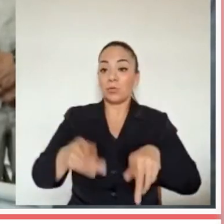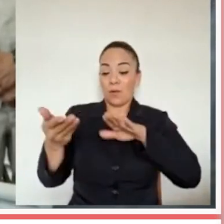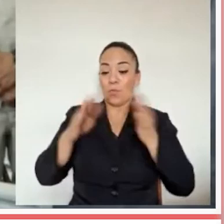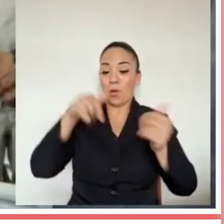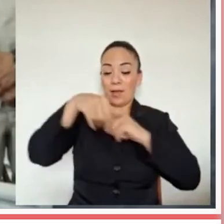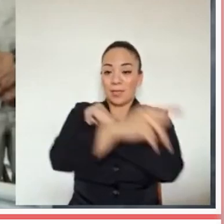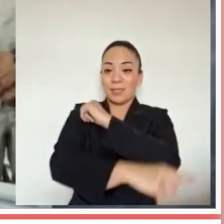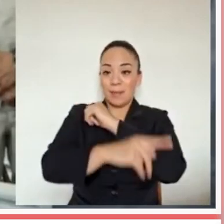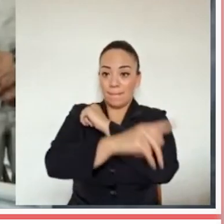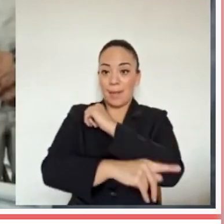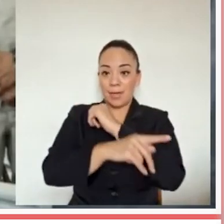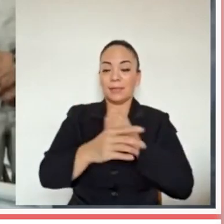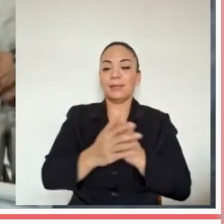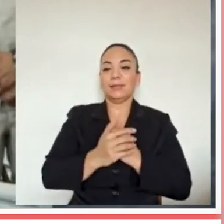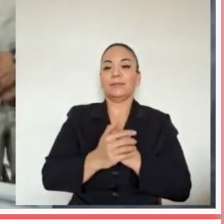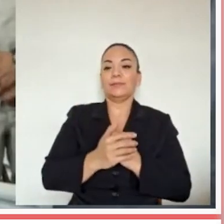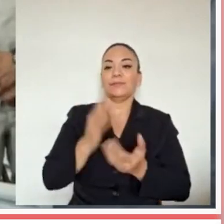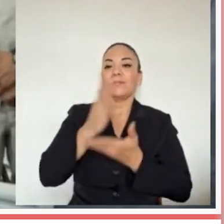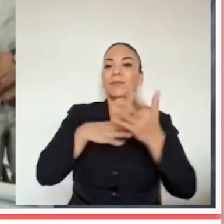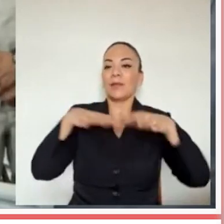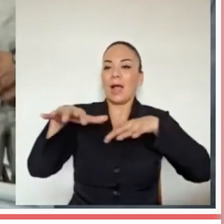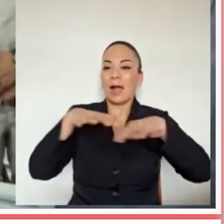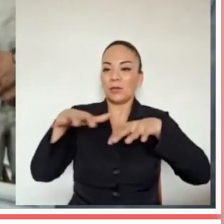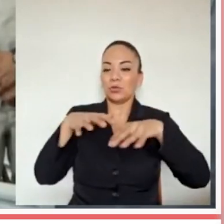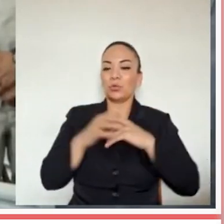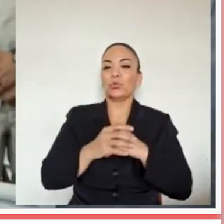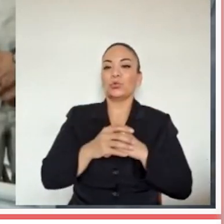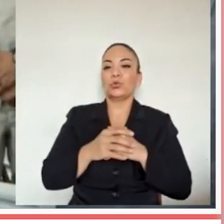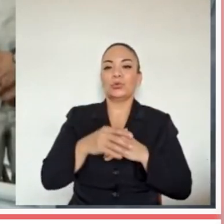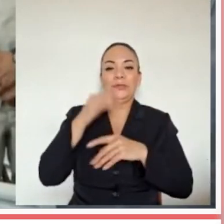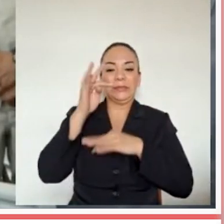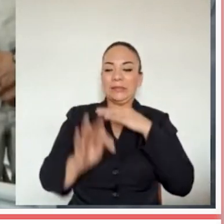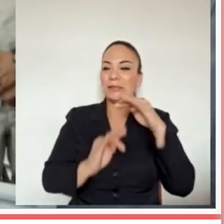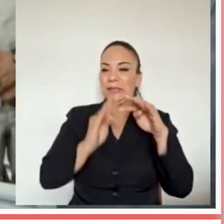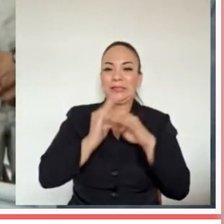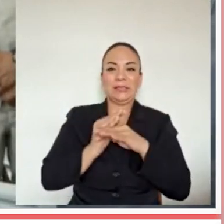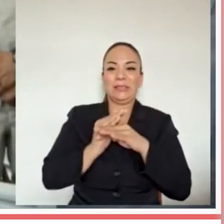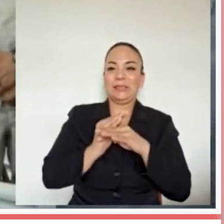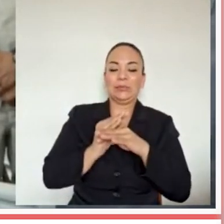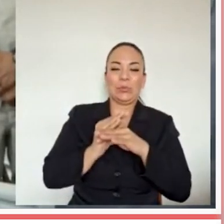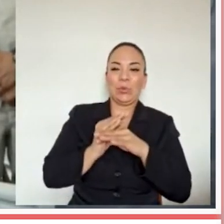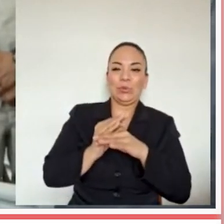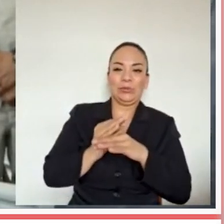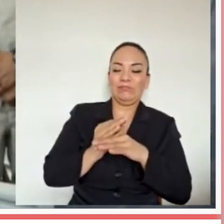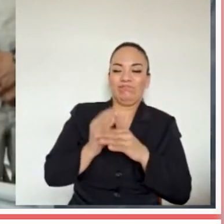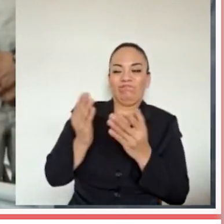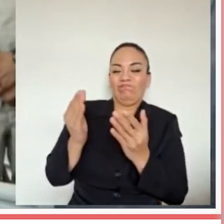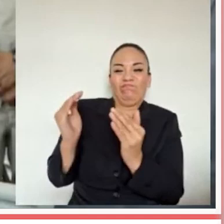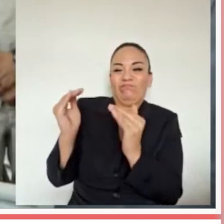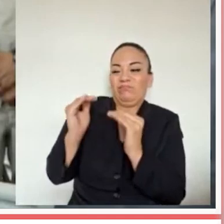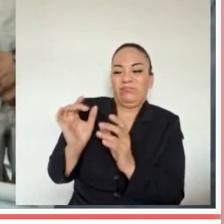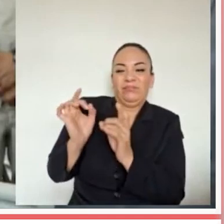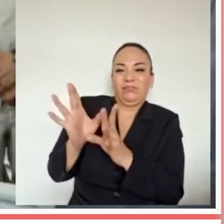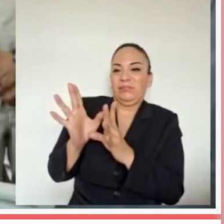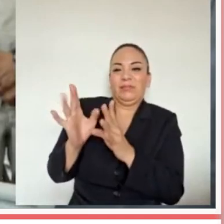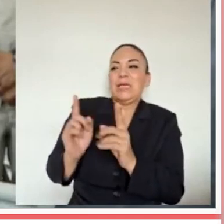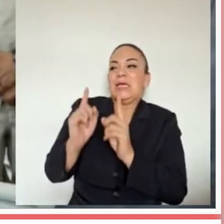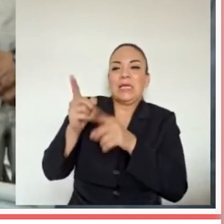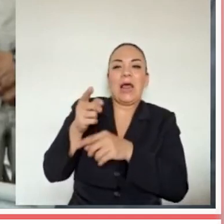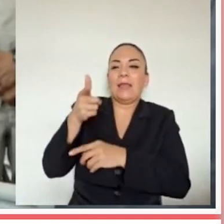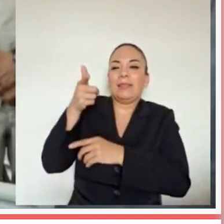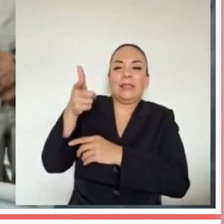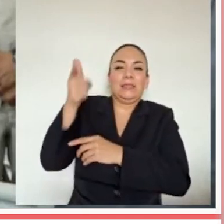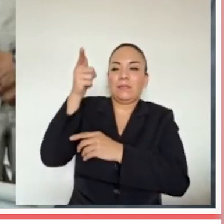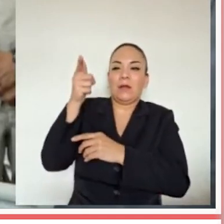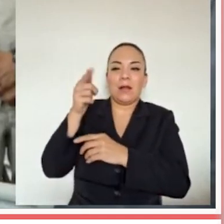país de actos de esa bajeza, como ir a dispararle a